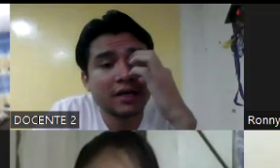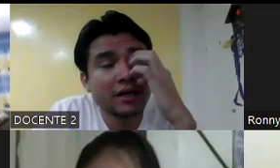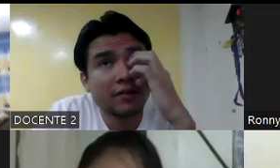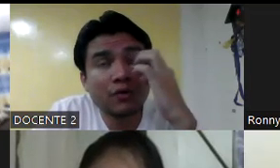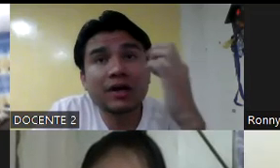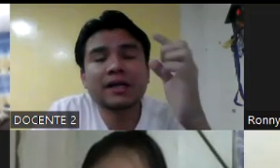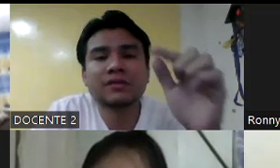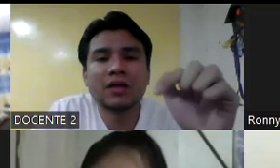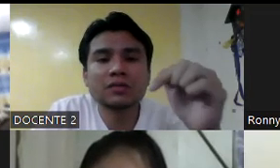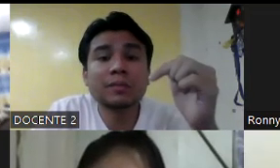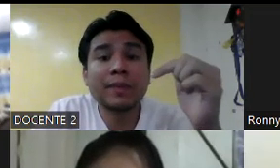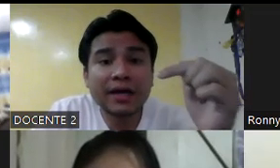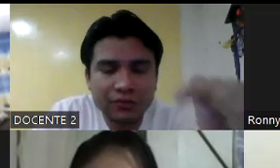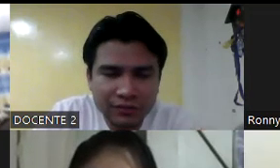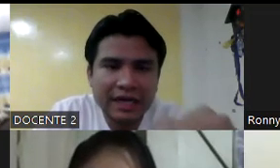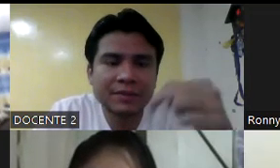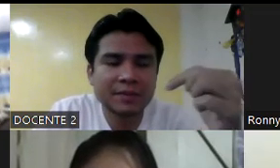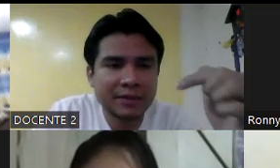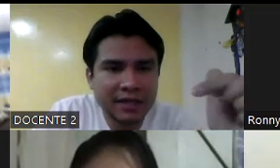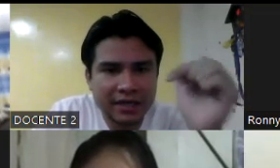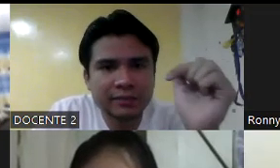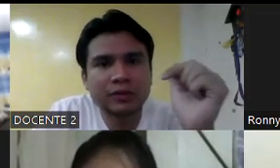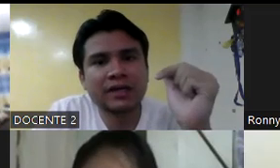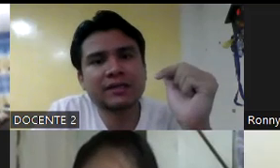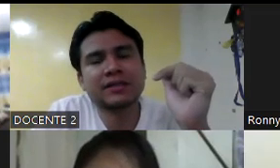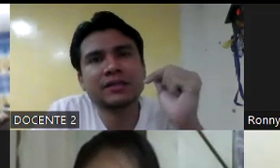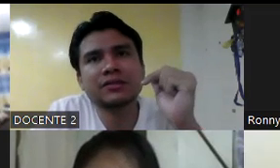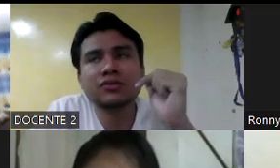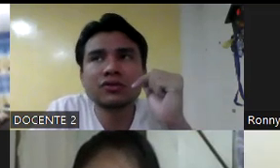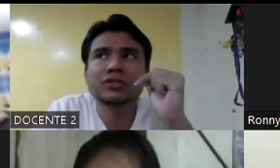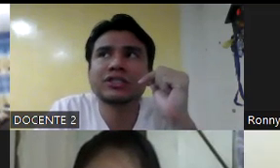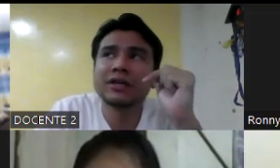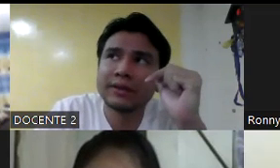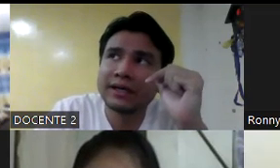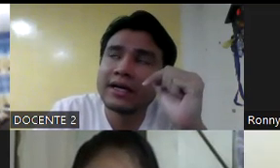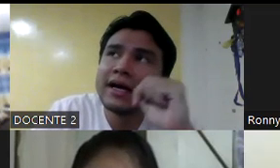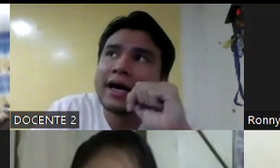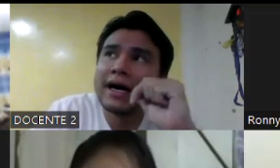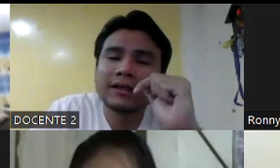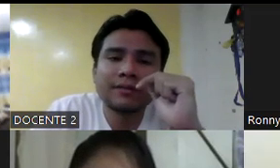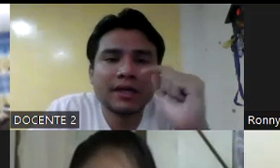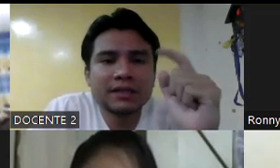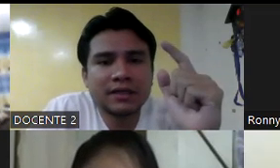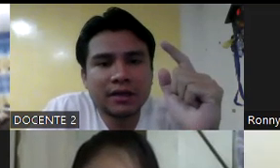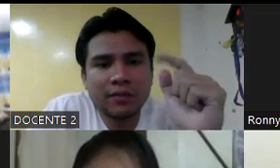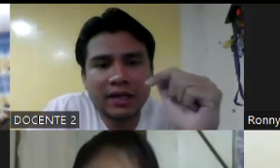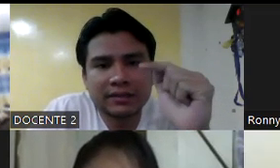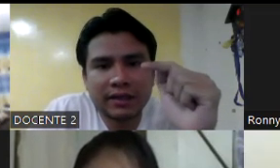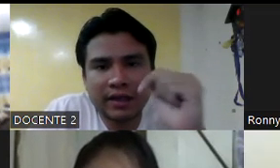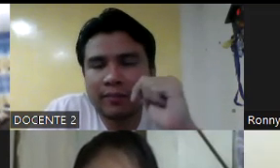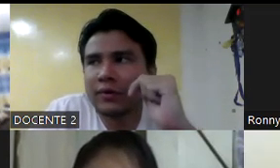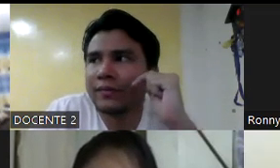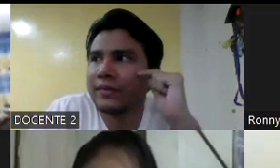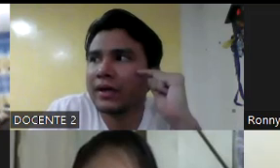visto muy relacionados, pero de la misma manera. Es porque el estrés nos lleva a actividades